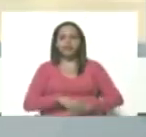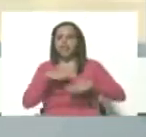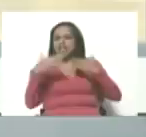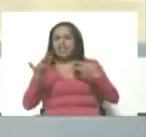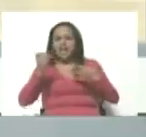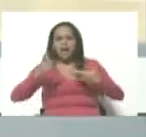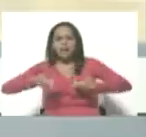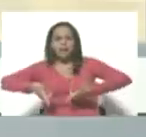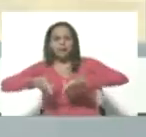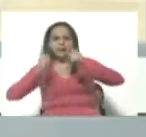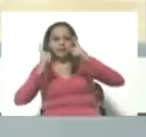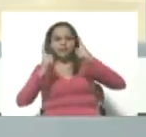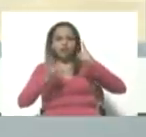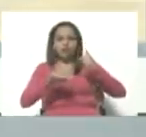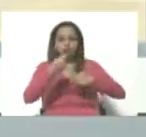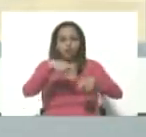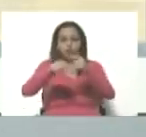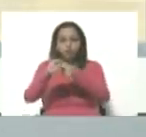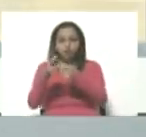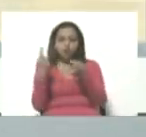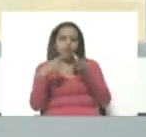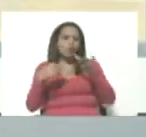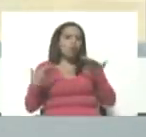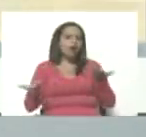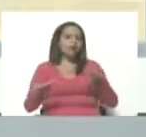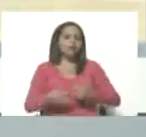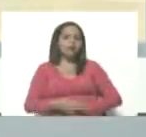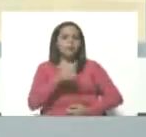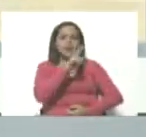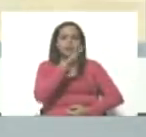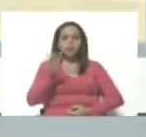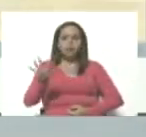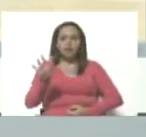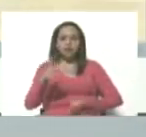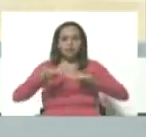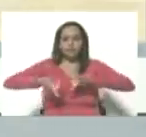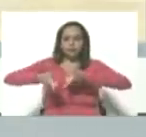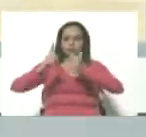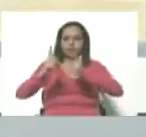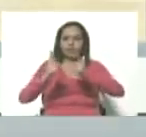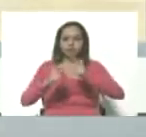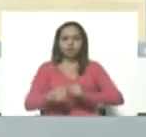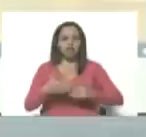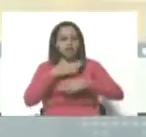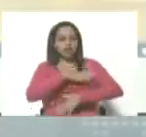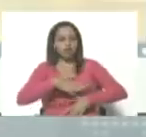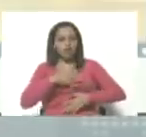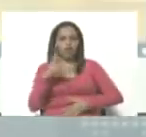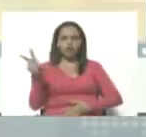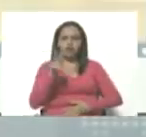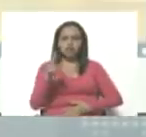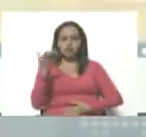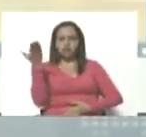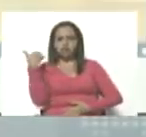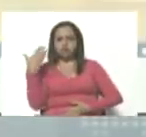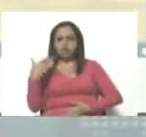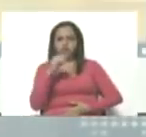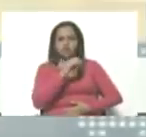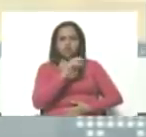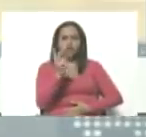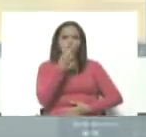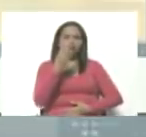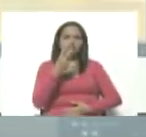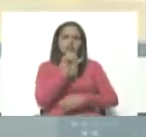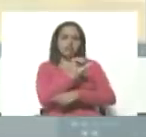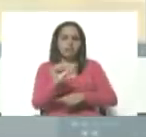sectores económicos están en este nivel 3? Los 24 sectores que disfrutó Venezuela en la segunda